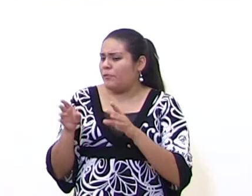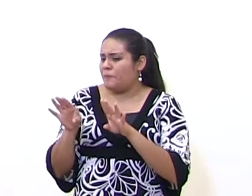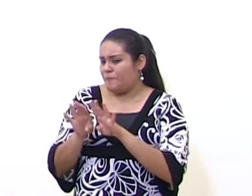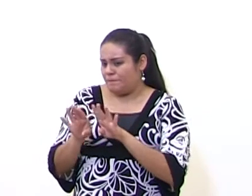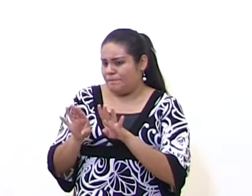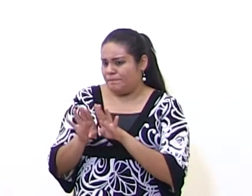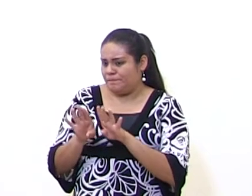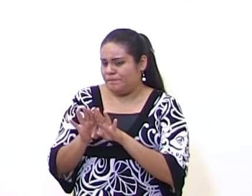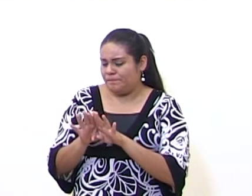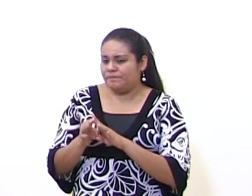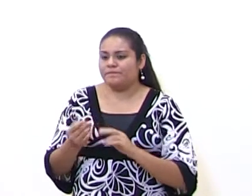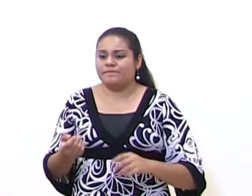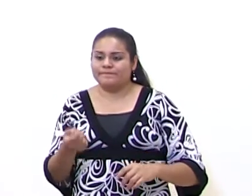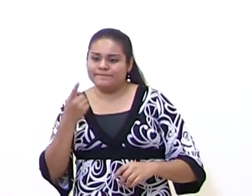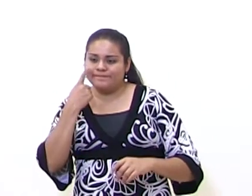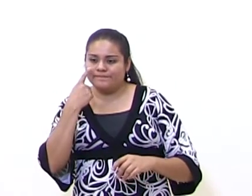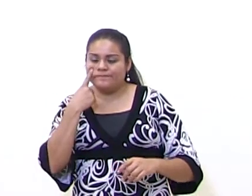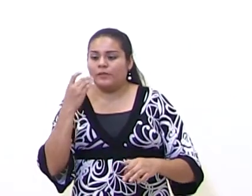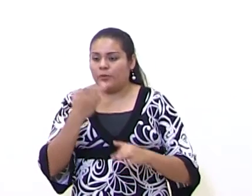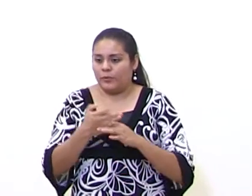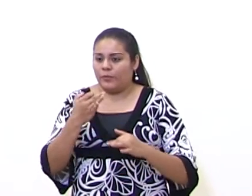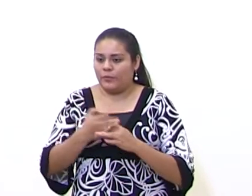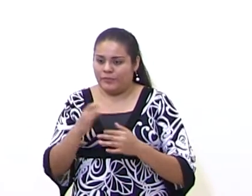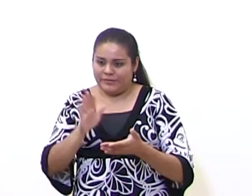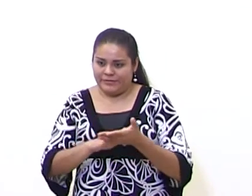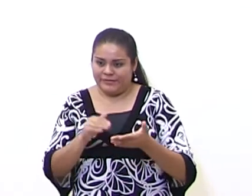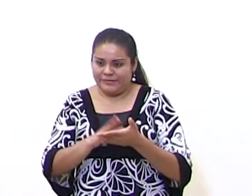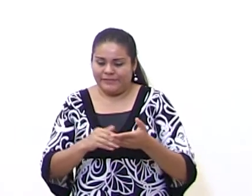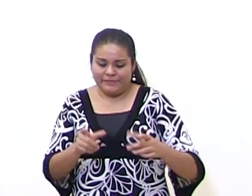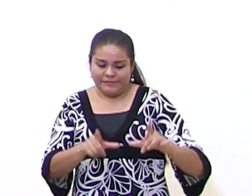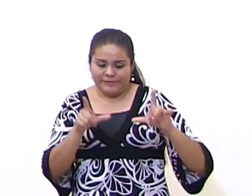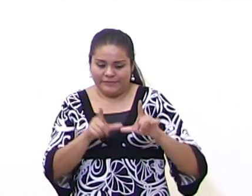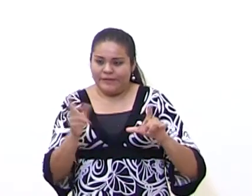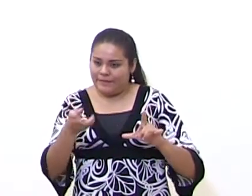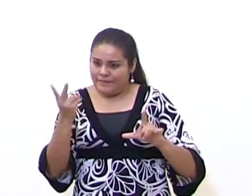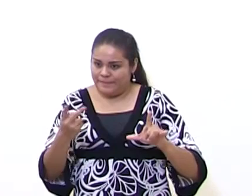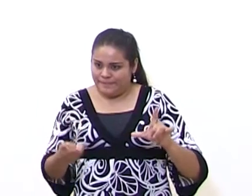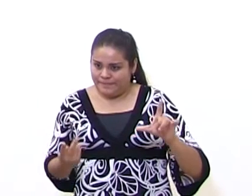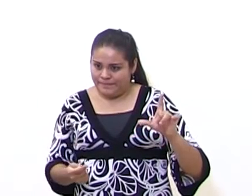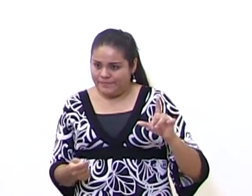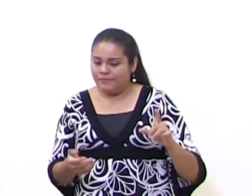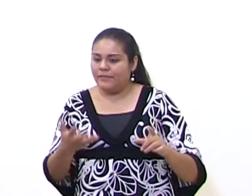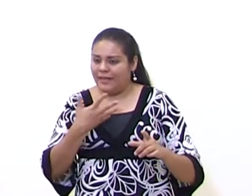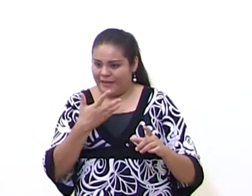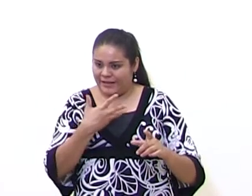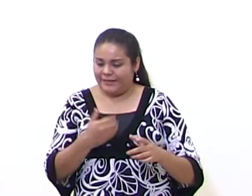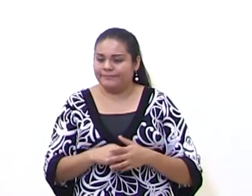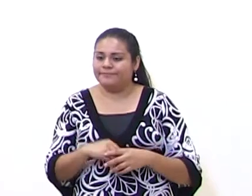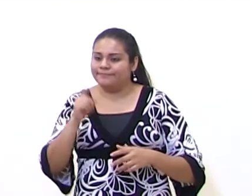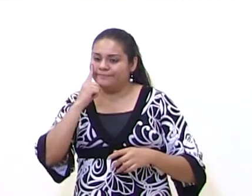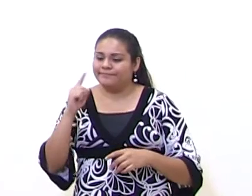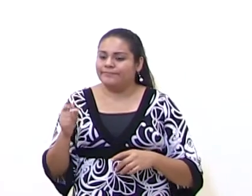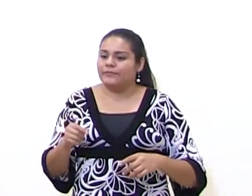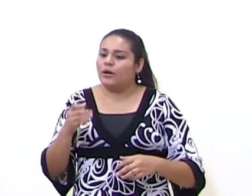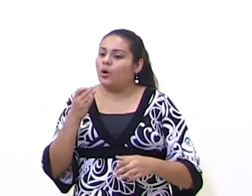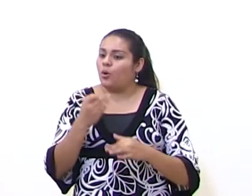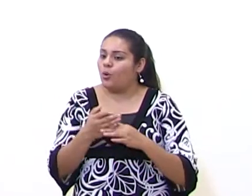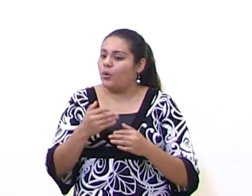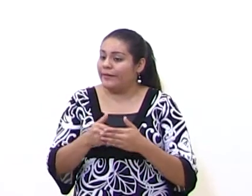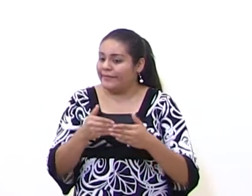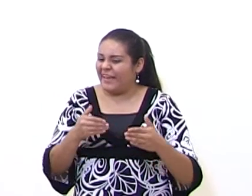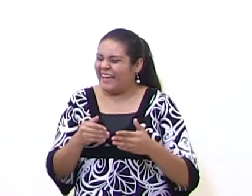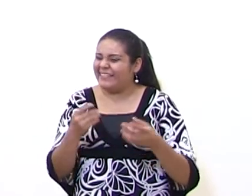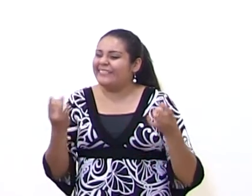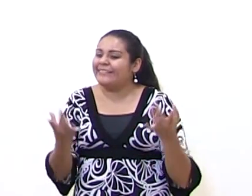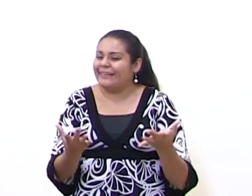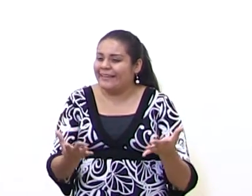nuestro cuestionario. Y antes de que avances con tu cuestionario, es importante